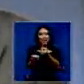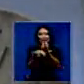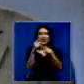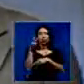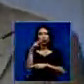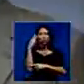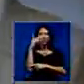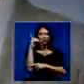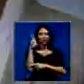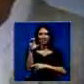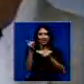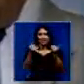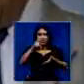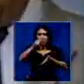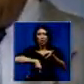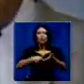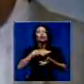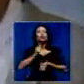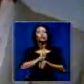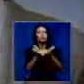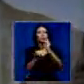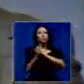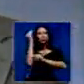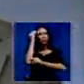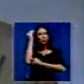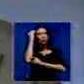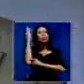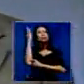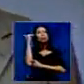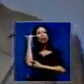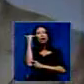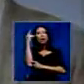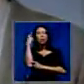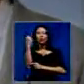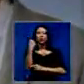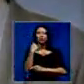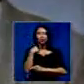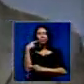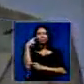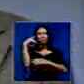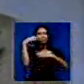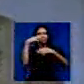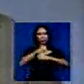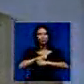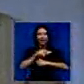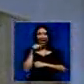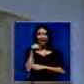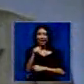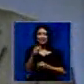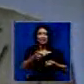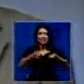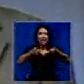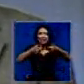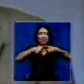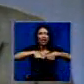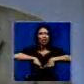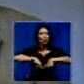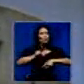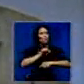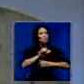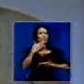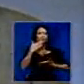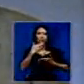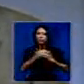cambié de posición. Cambié de posición porque llegué a la conclusión de que este tratado era absolutamente inconveniente